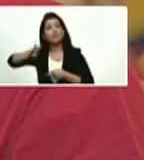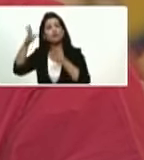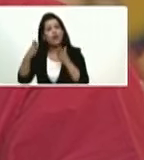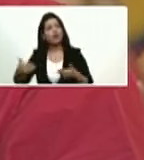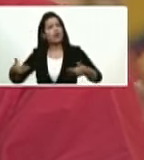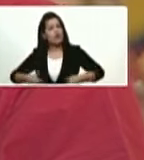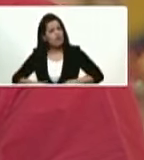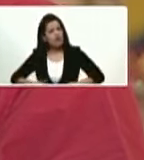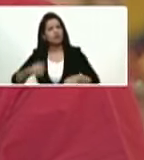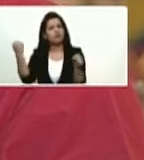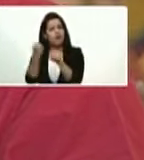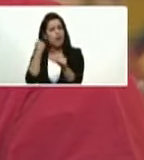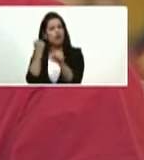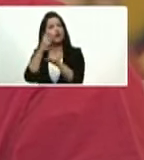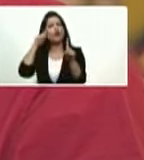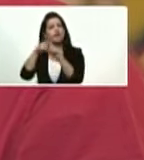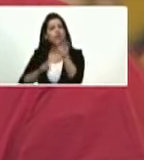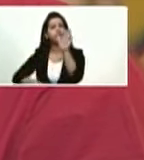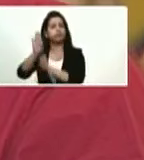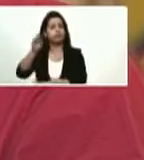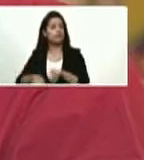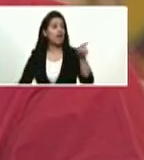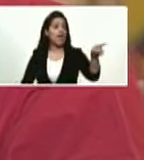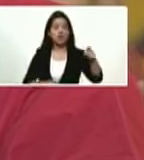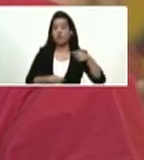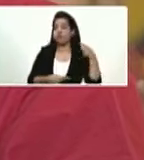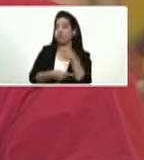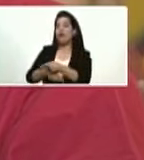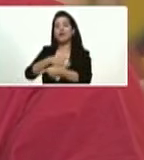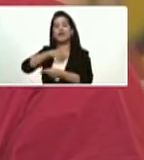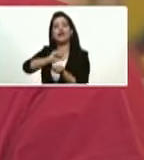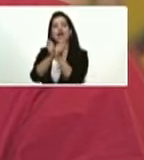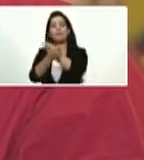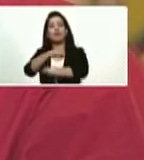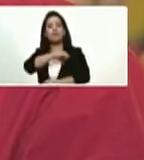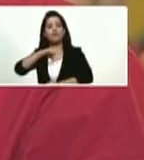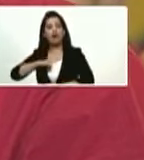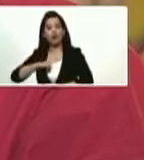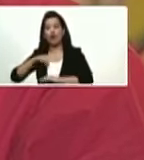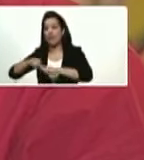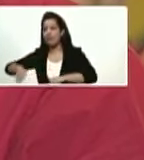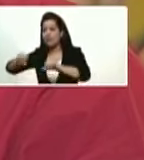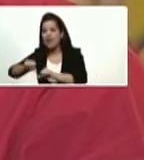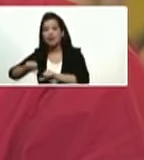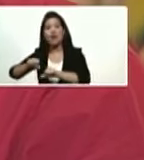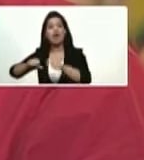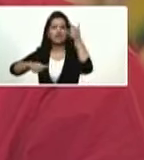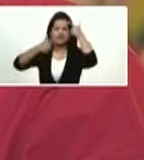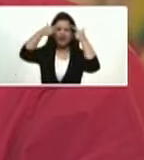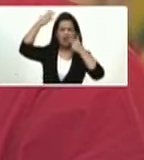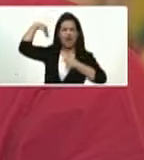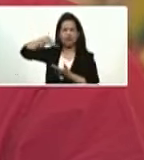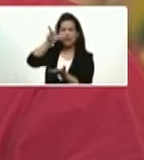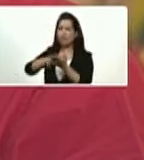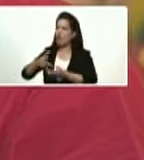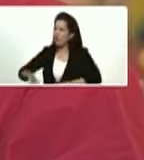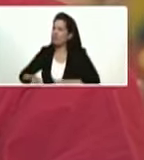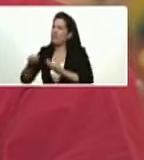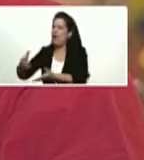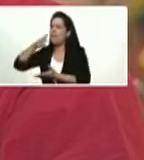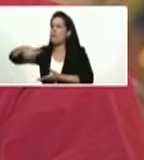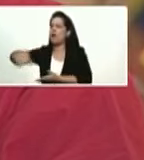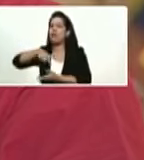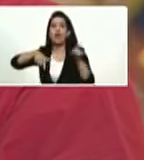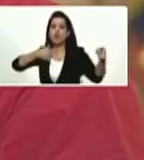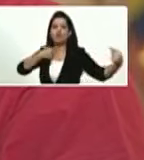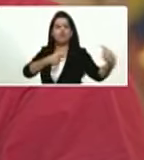adelante. Quieren privatizar las tierras que el comandante Chávez le devolvió al pueblo campesino y trabajador con la ley de tierra. Quieren aprobar